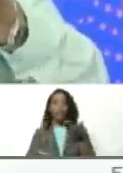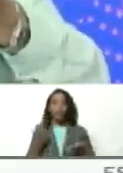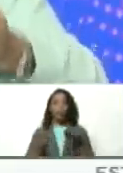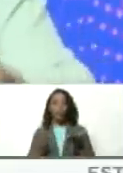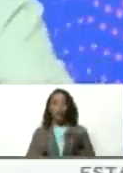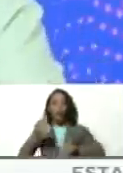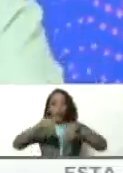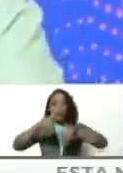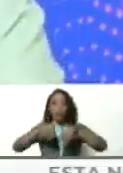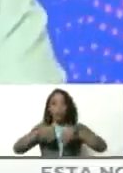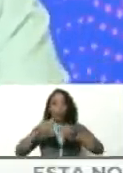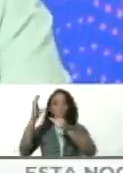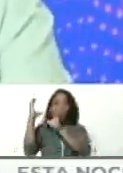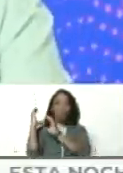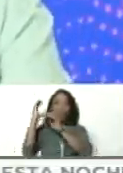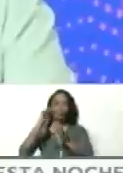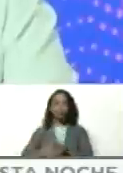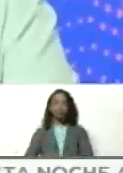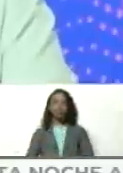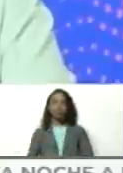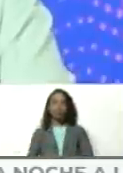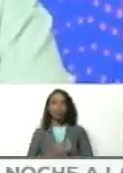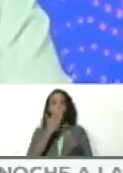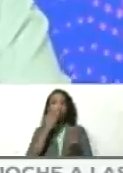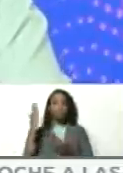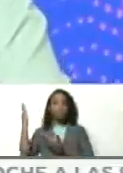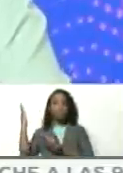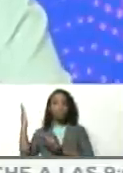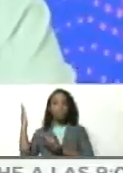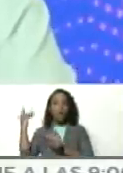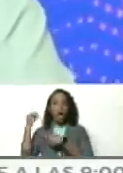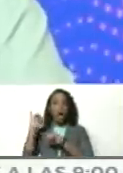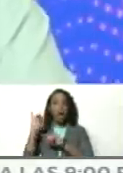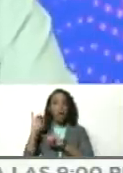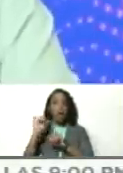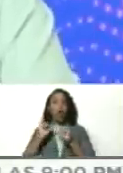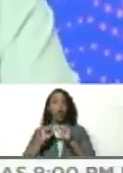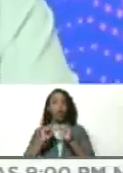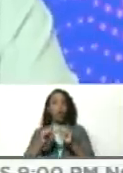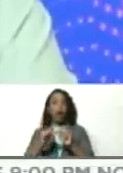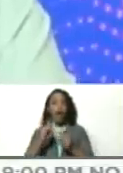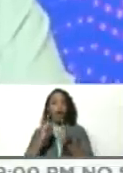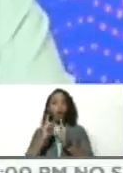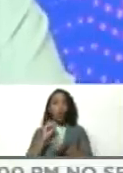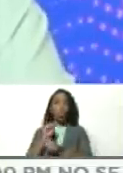en votos y en cargos. Ahí está, pues, para que lo sigan despreciando.